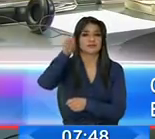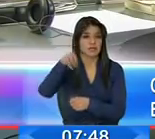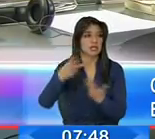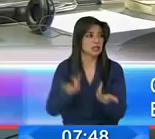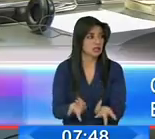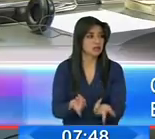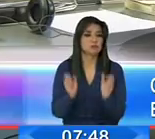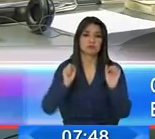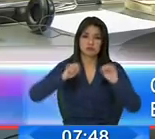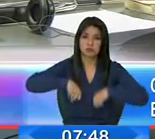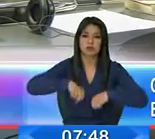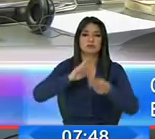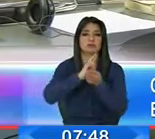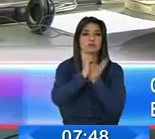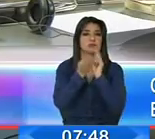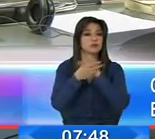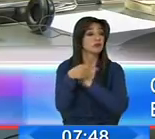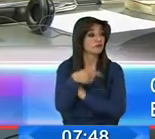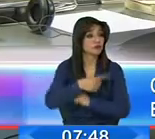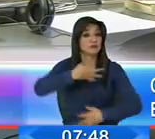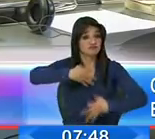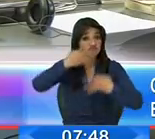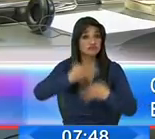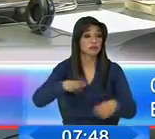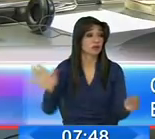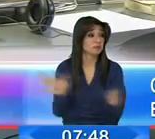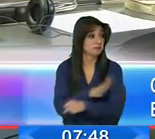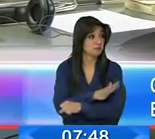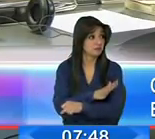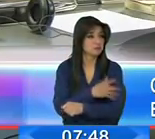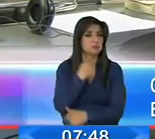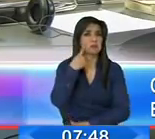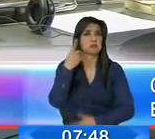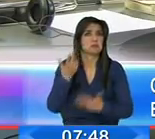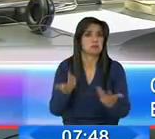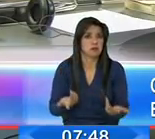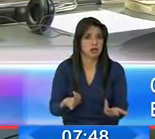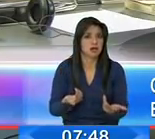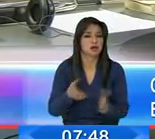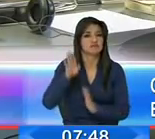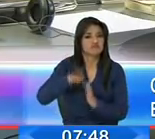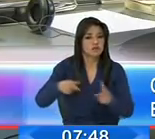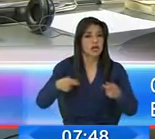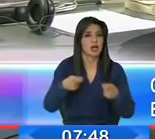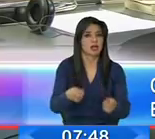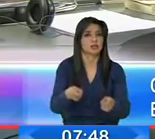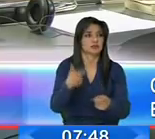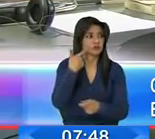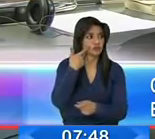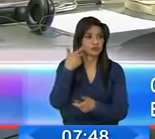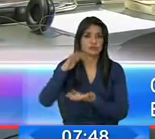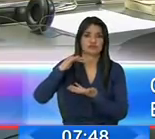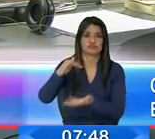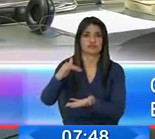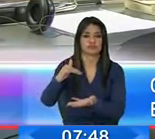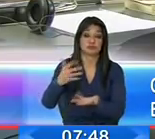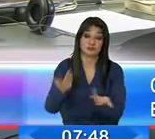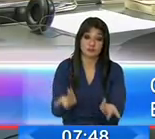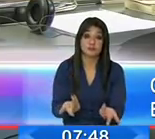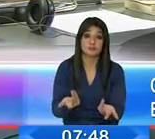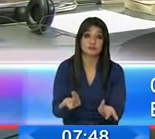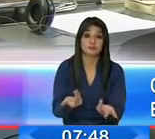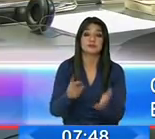va a poder hacer las reformas realmente para reducir el déficit fiscal, que mucho tiene que ver con